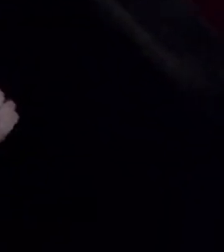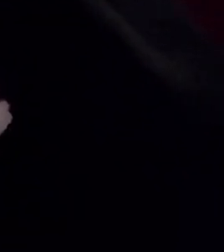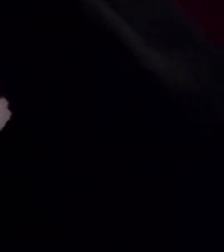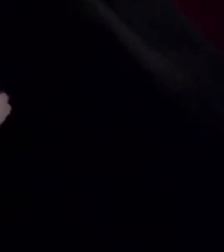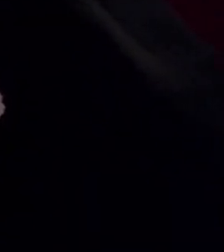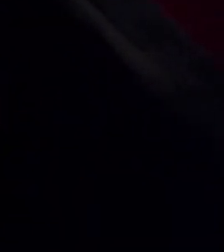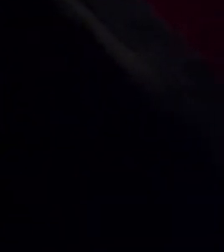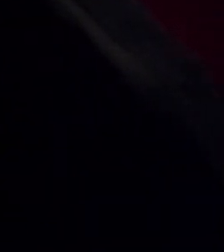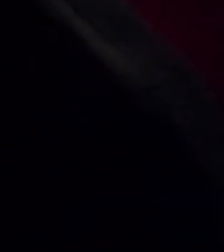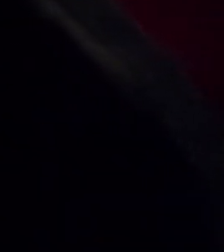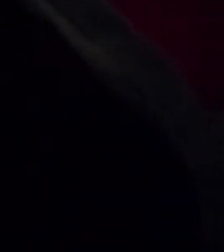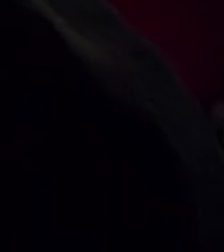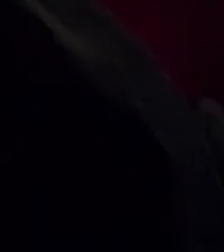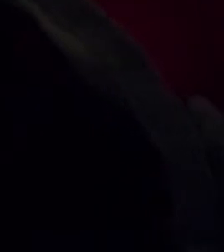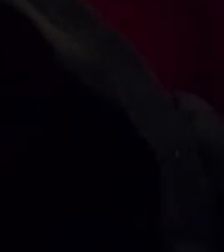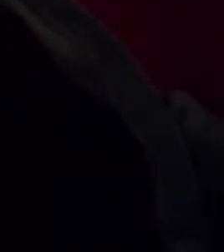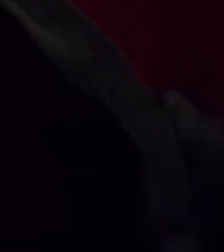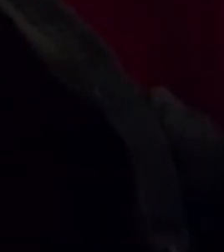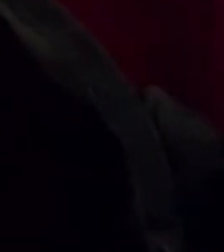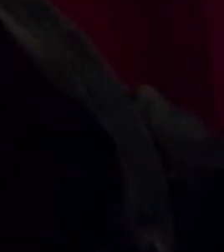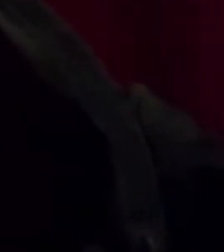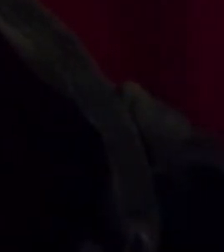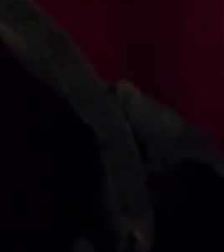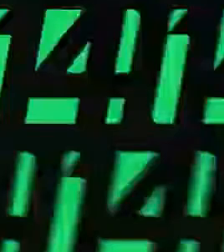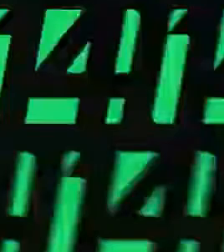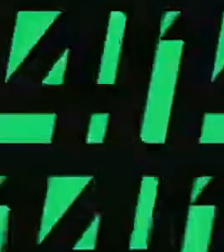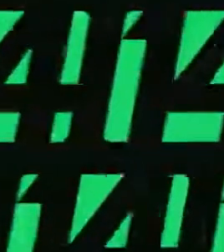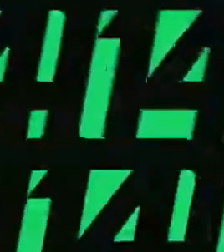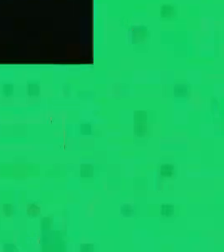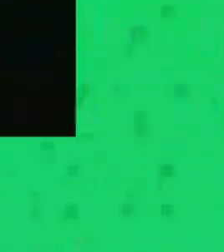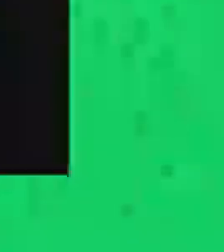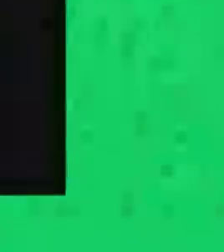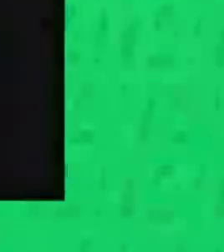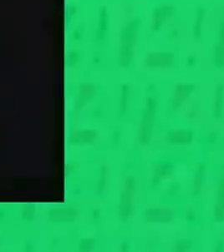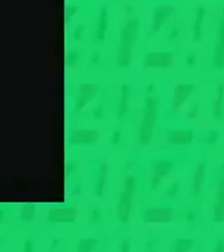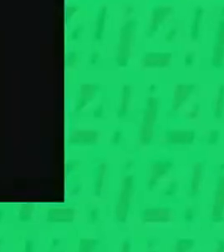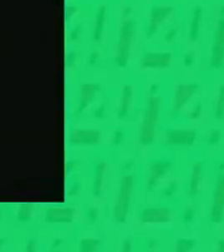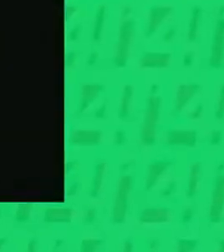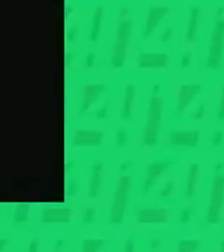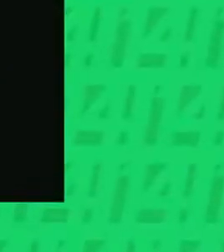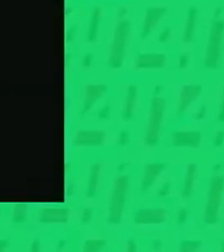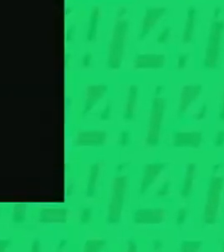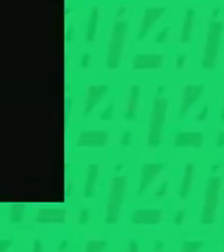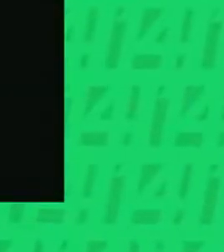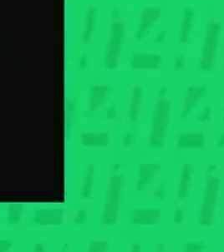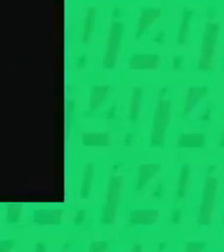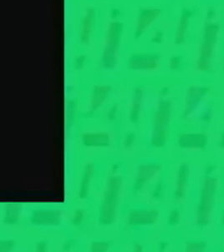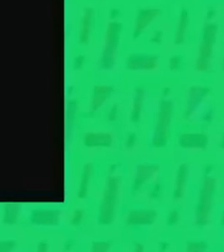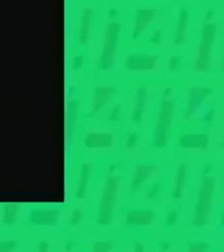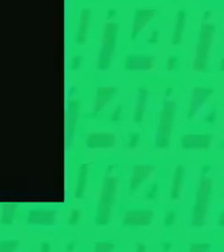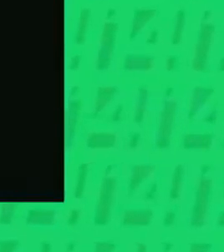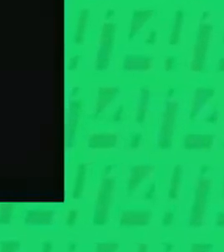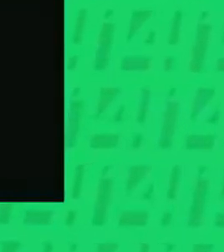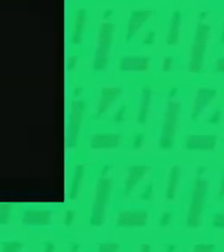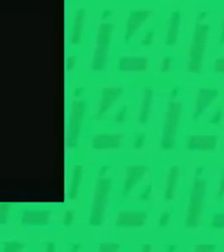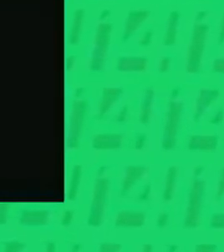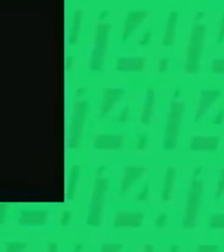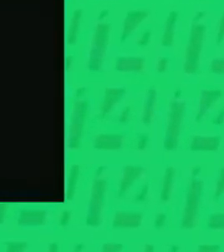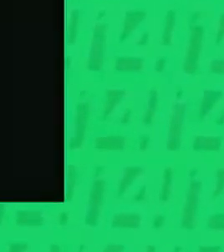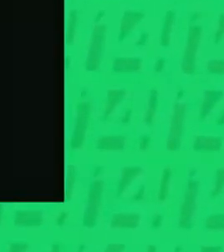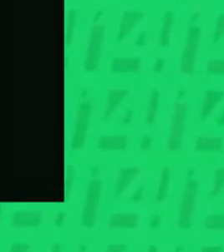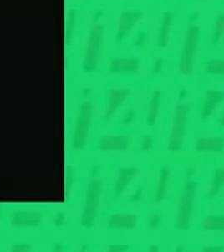Tú eres el último Alday. Tienes que luchar, Rosendo. Cinema 14 presenta